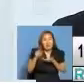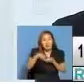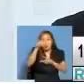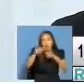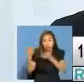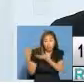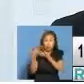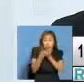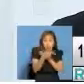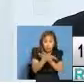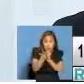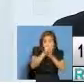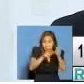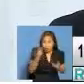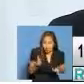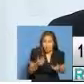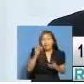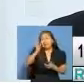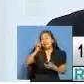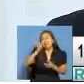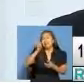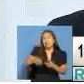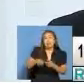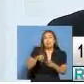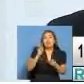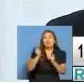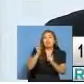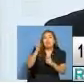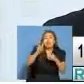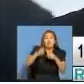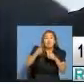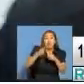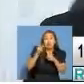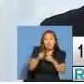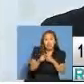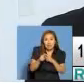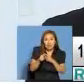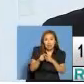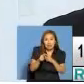Sí, sí, por supuesto, esto involucra con una política